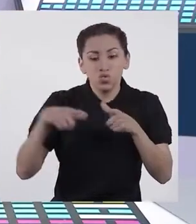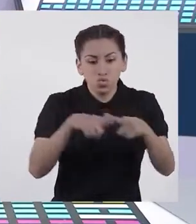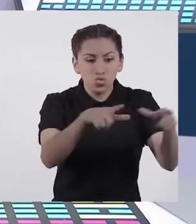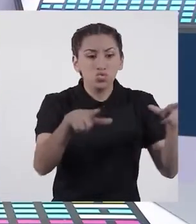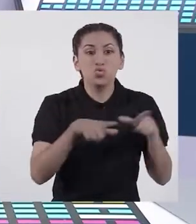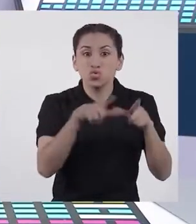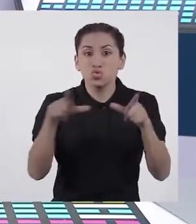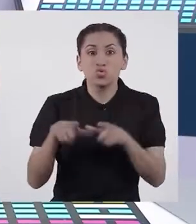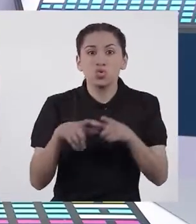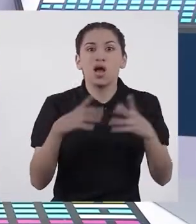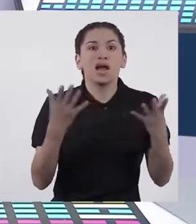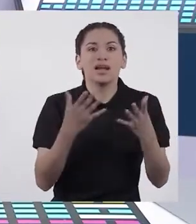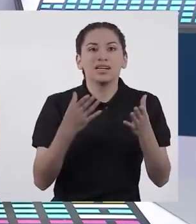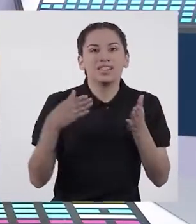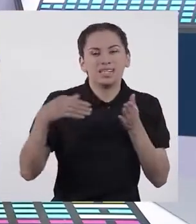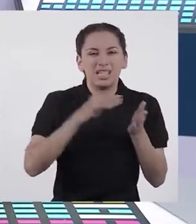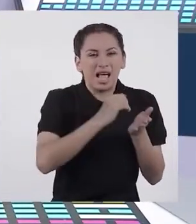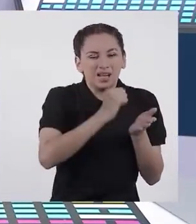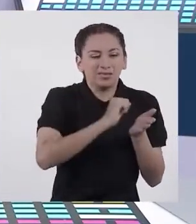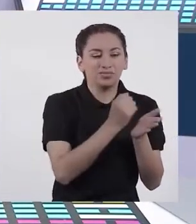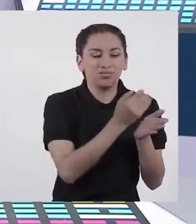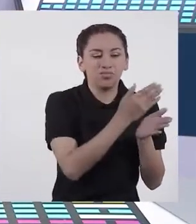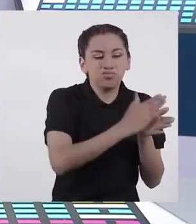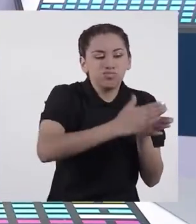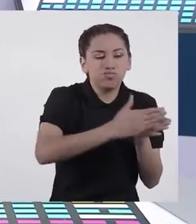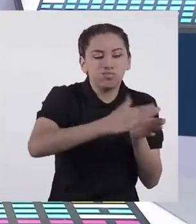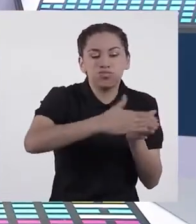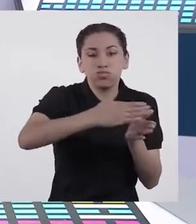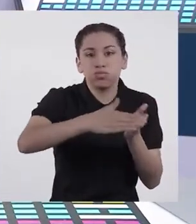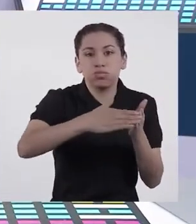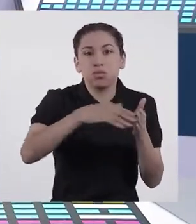botaderos que desviaron el aluvión hacia el pueblo.